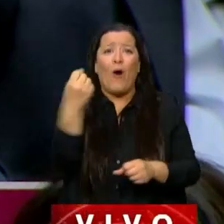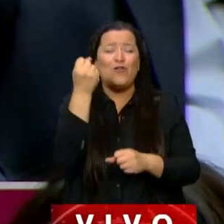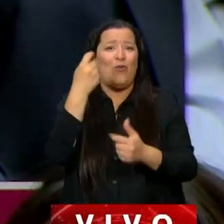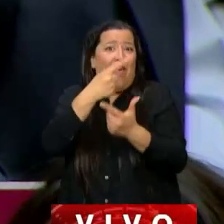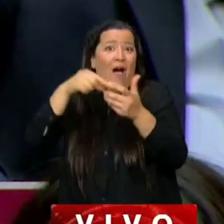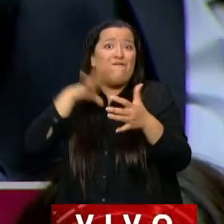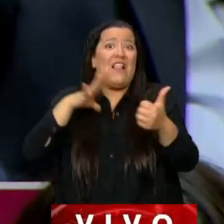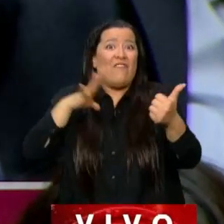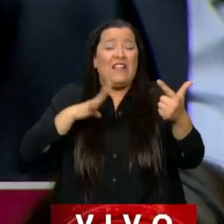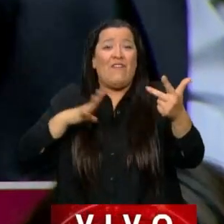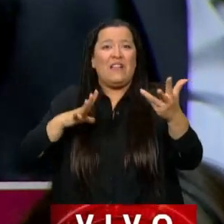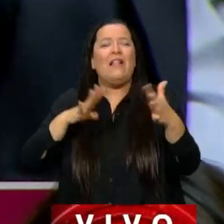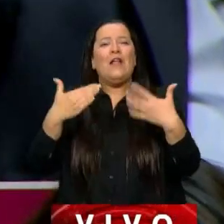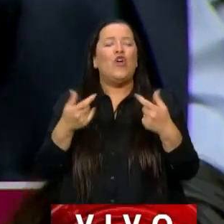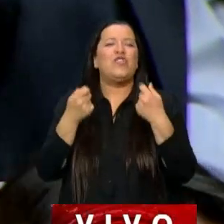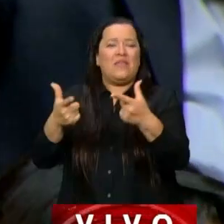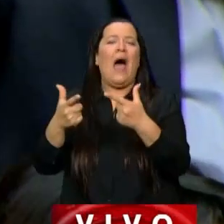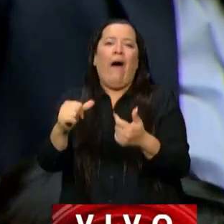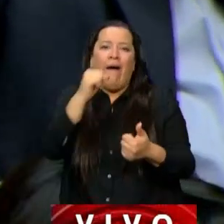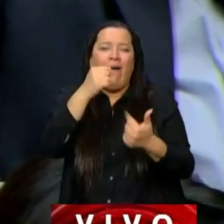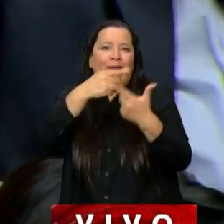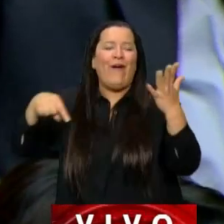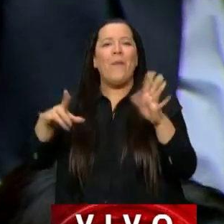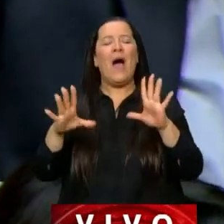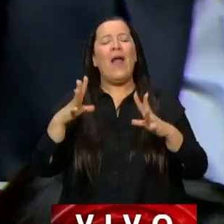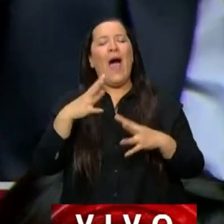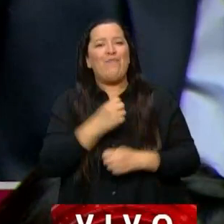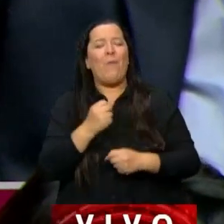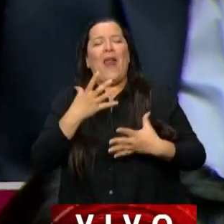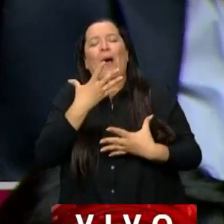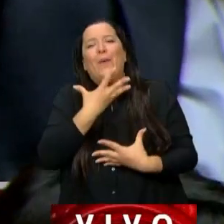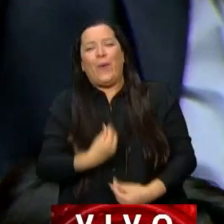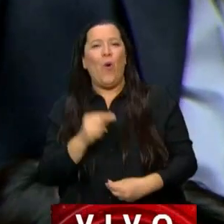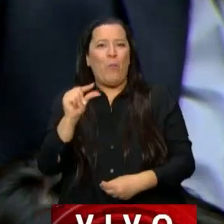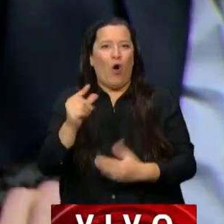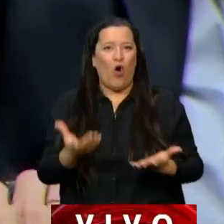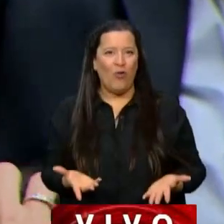poder hacer una vida sana, que en especial los sectores vulnerables tienen en la Argentina.